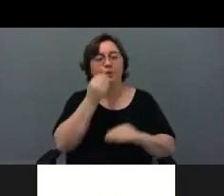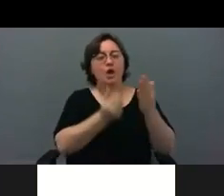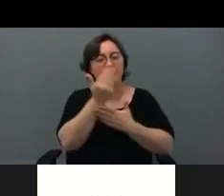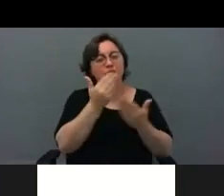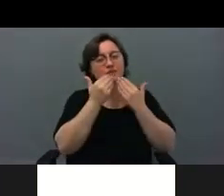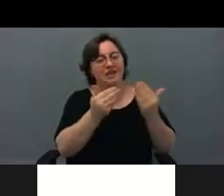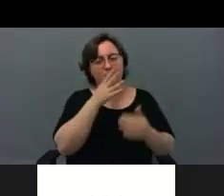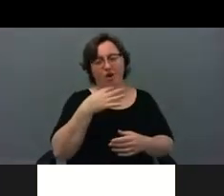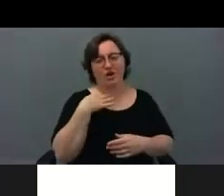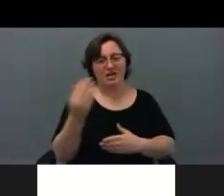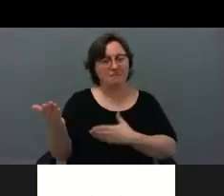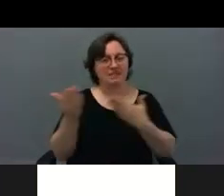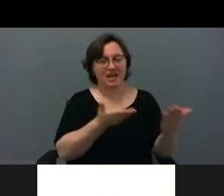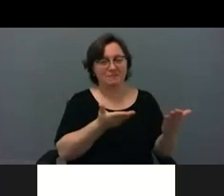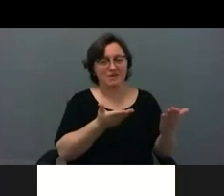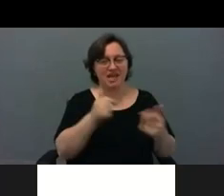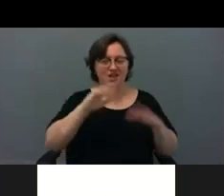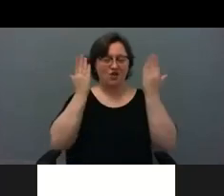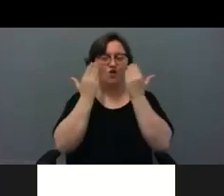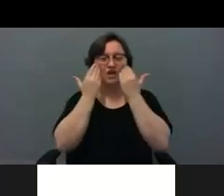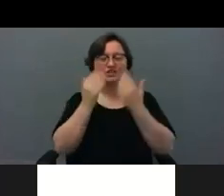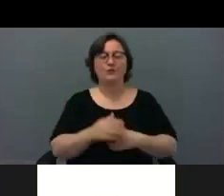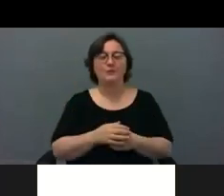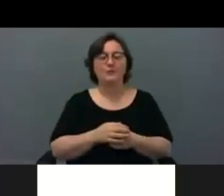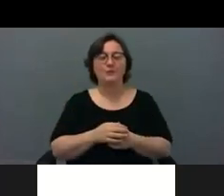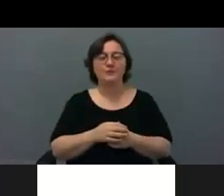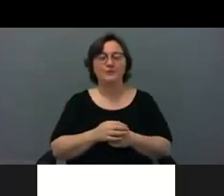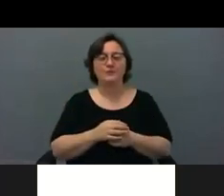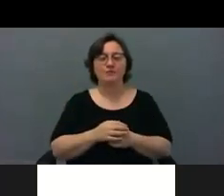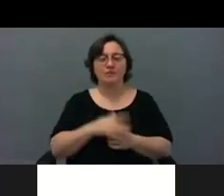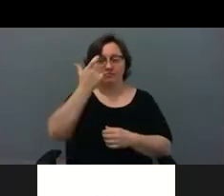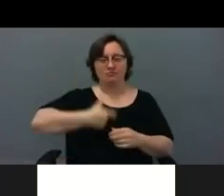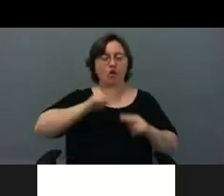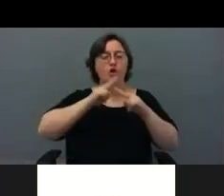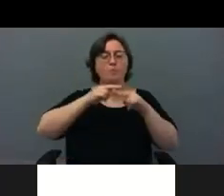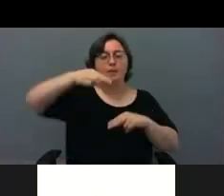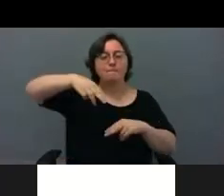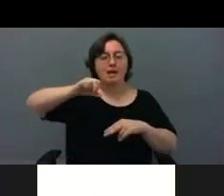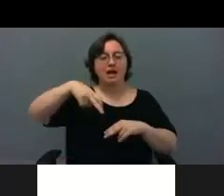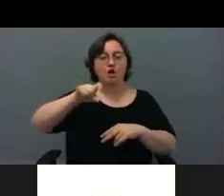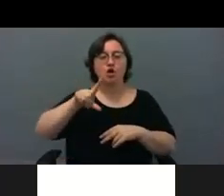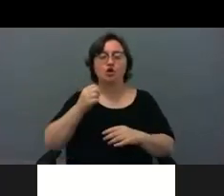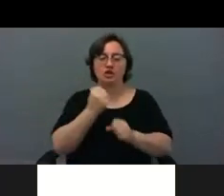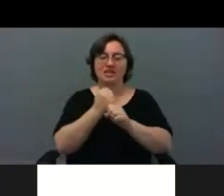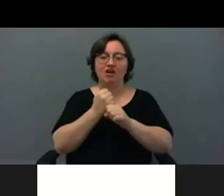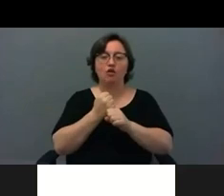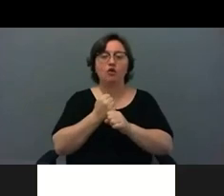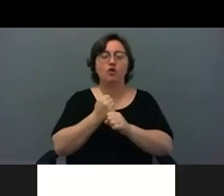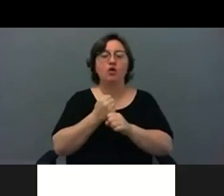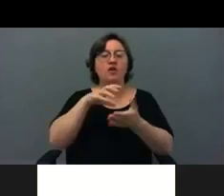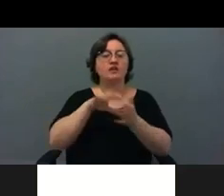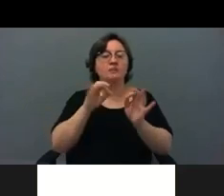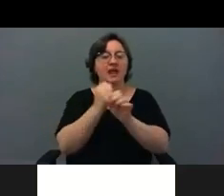gracias por invitarme a este congreso. Soy Manolo, soy trabajador del Centro Especial de